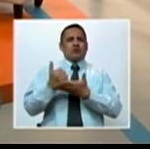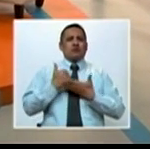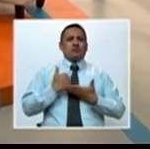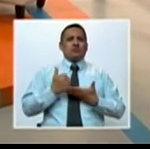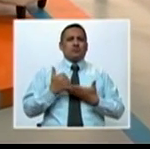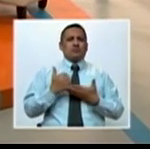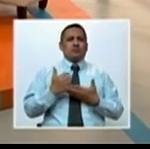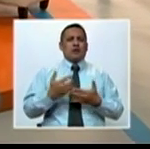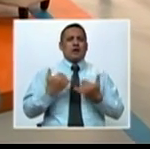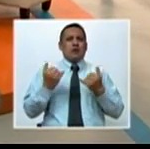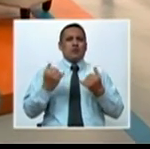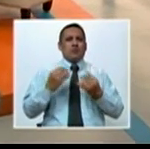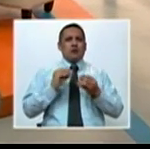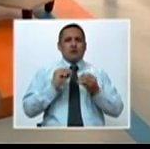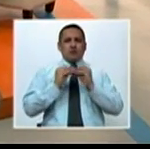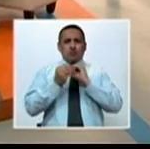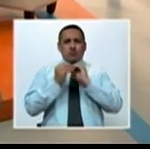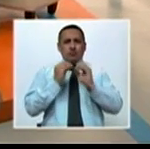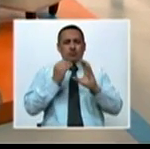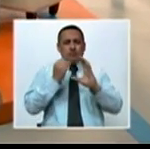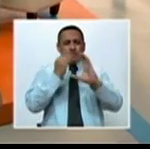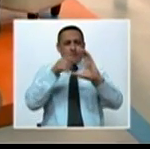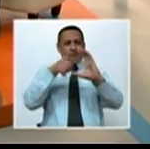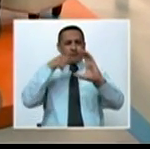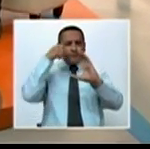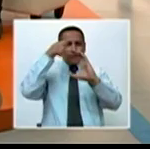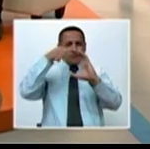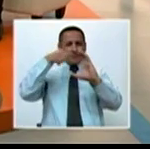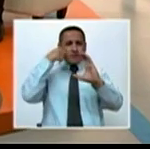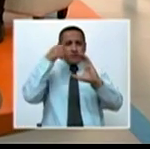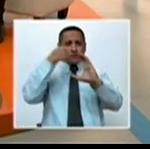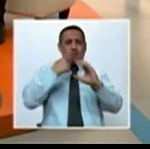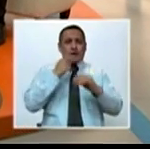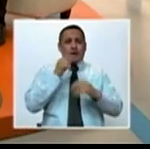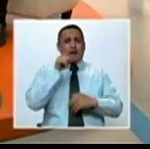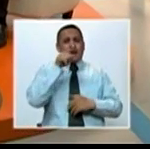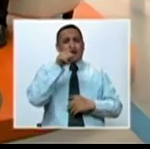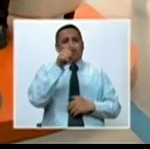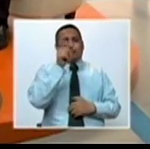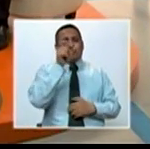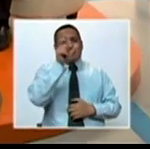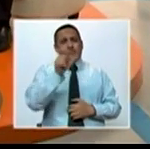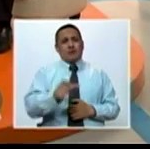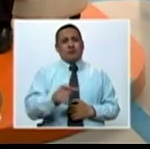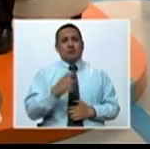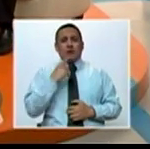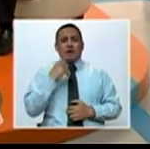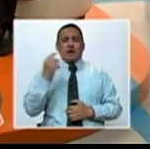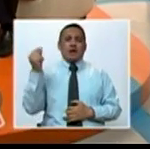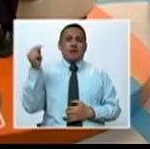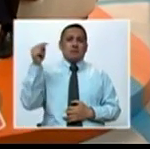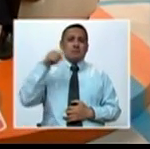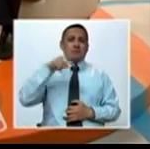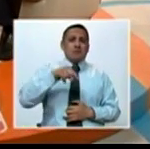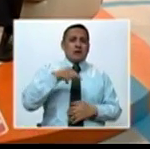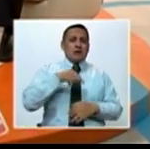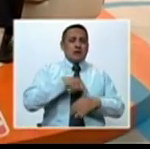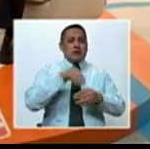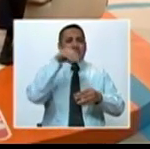grabación, en la filmación. Él, ¿no? Él viene, marca tarjeta,